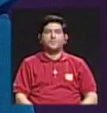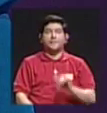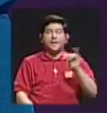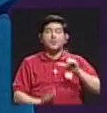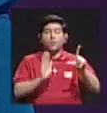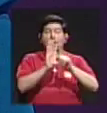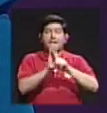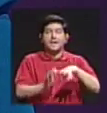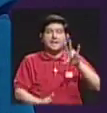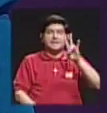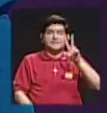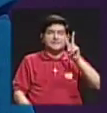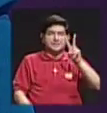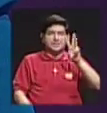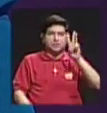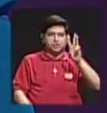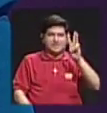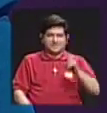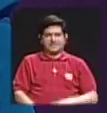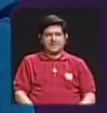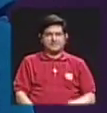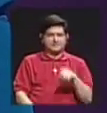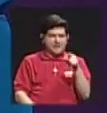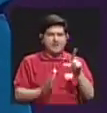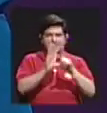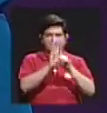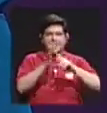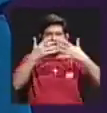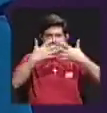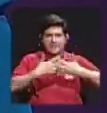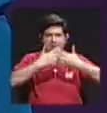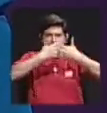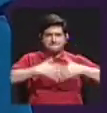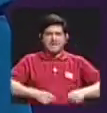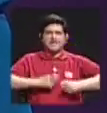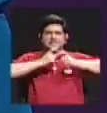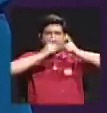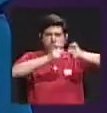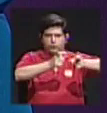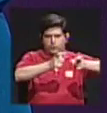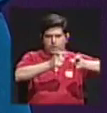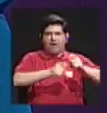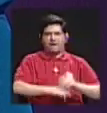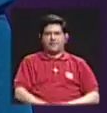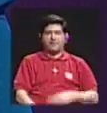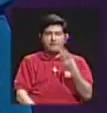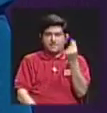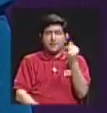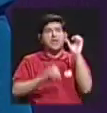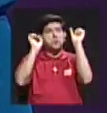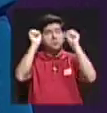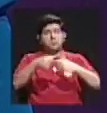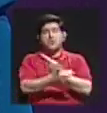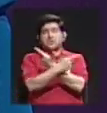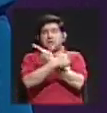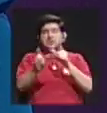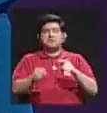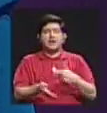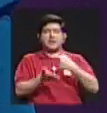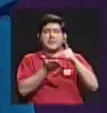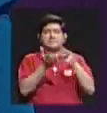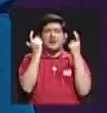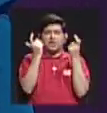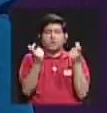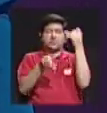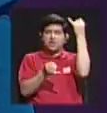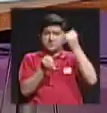una ley, la 7266, por medio de la cual las empresas que donen dinero lo pueden eximir de la renta